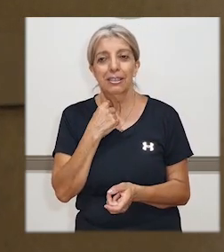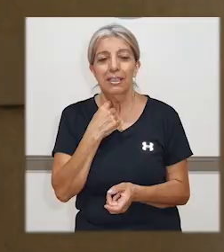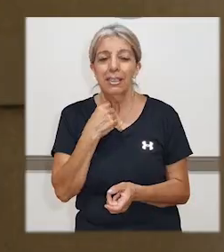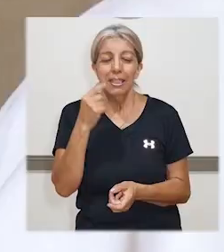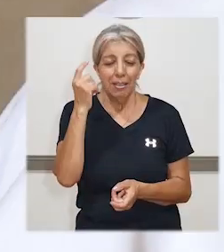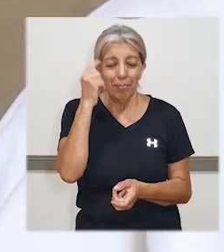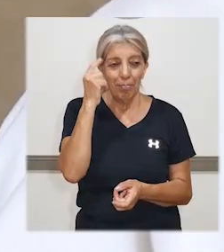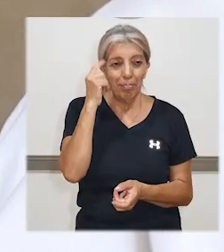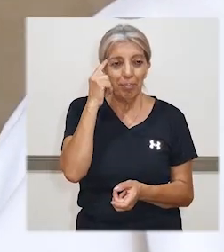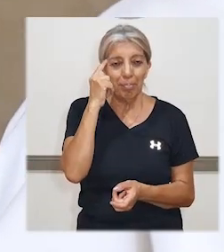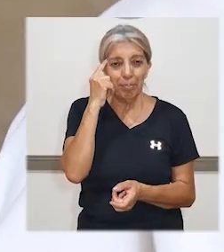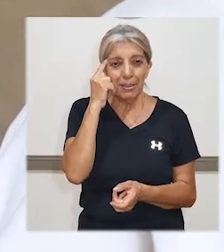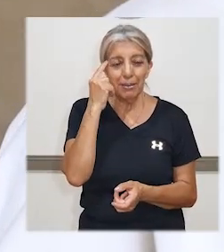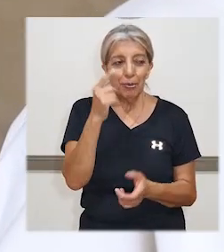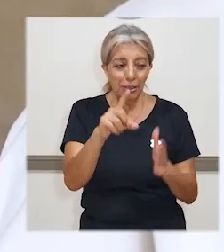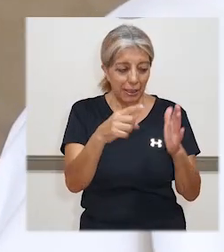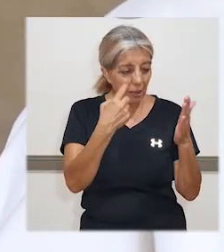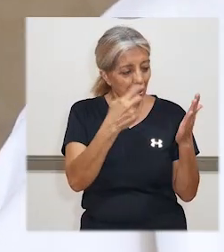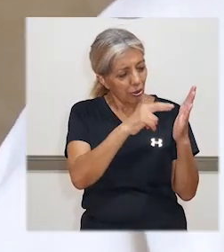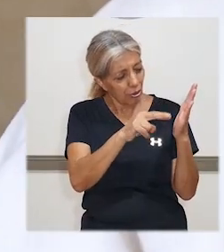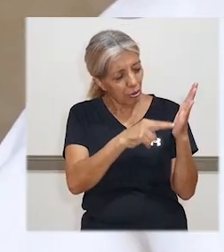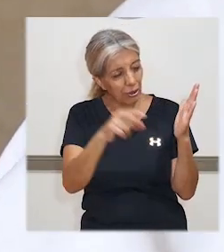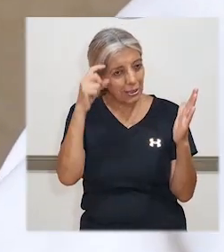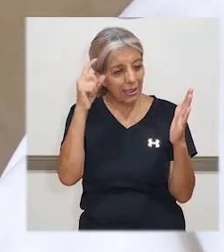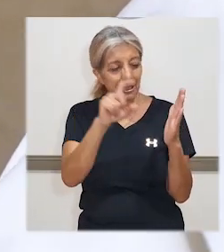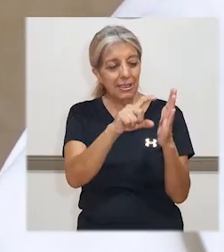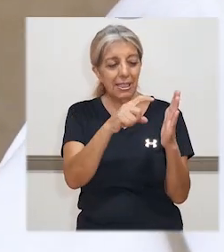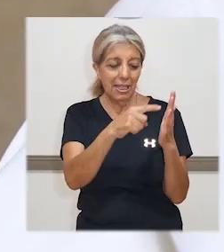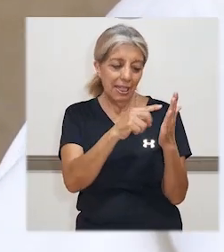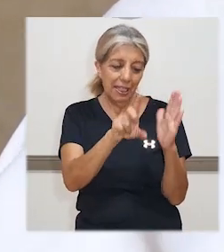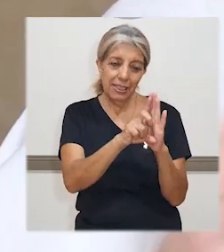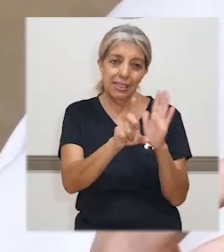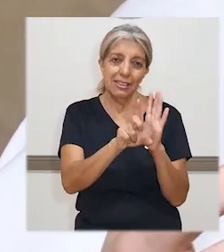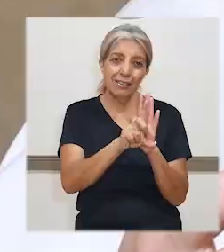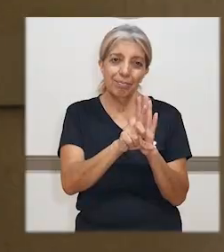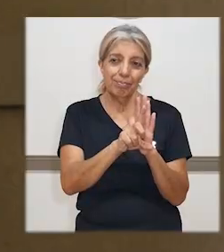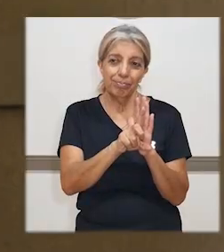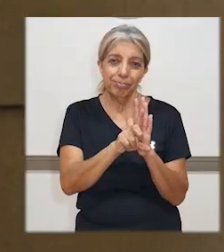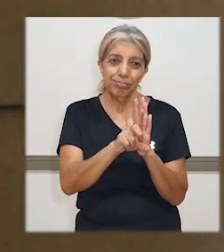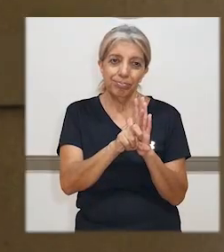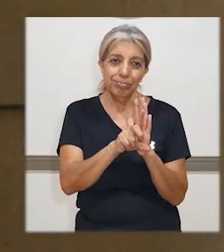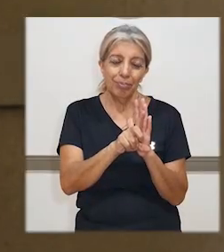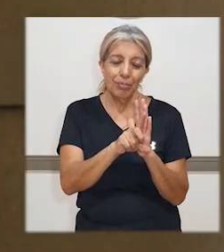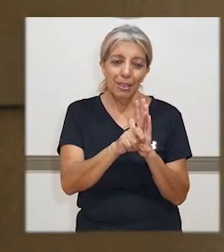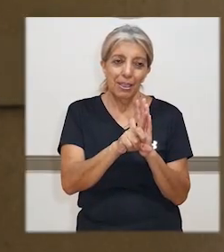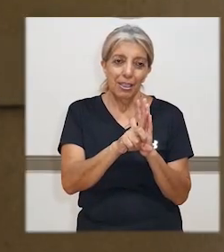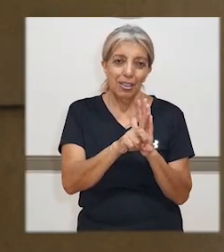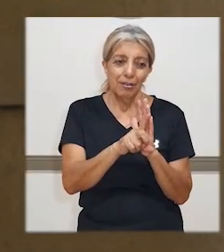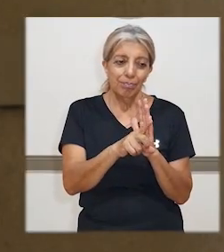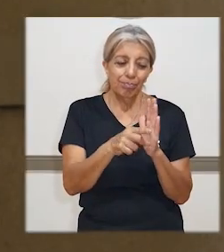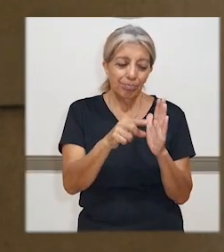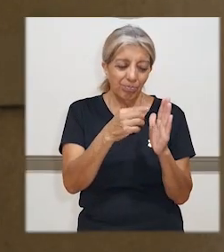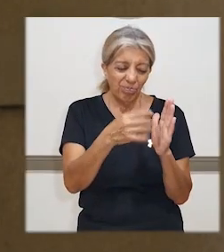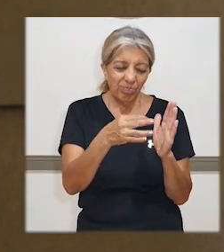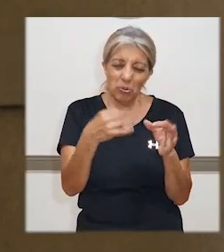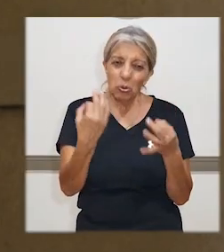de ensanchar la carpa del encuentro. El corazón de Dios no se puede ensanchar más, ¿no? Es infinitamente grande